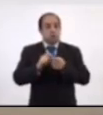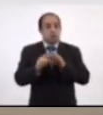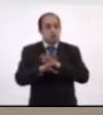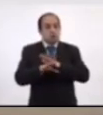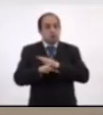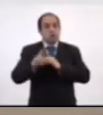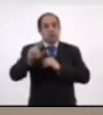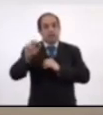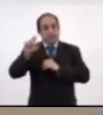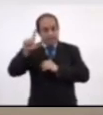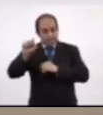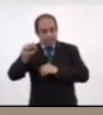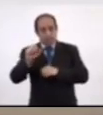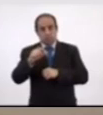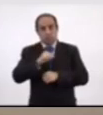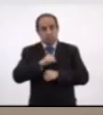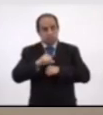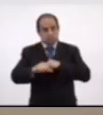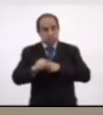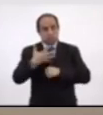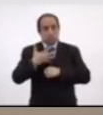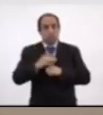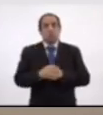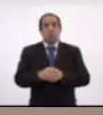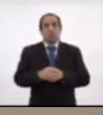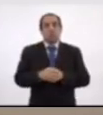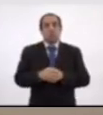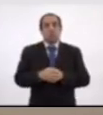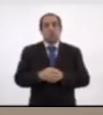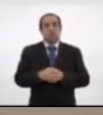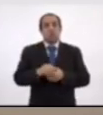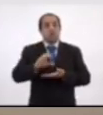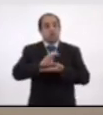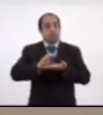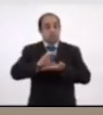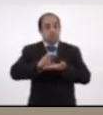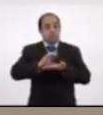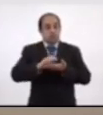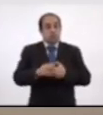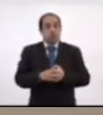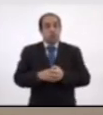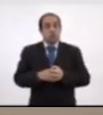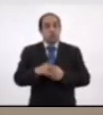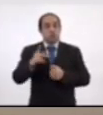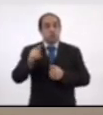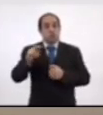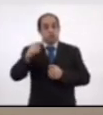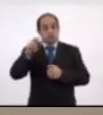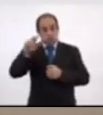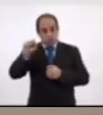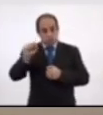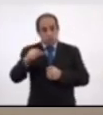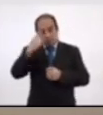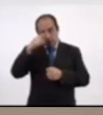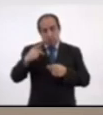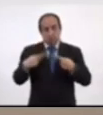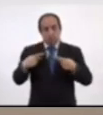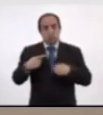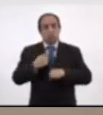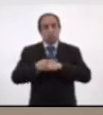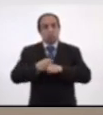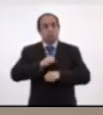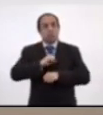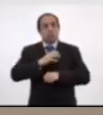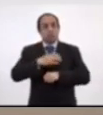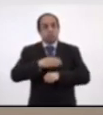y también de células progenitoras, sobre todo para pacientes oncológicos, de 26 trasplantes que hemos llevado a